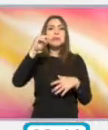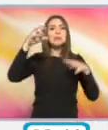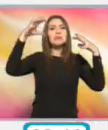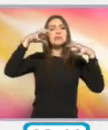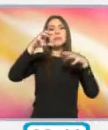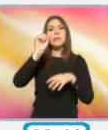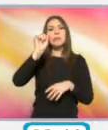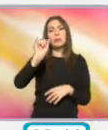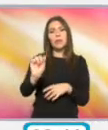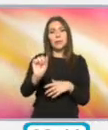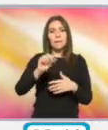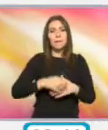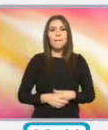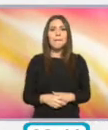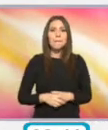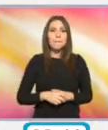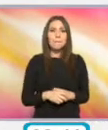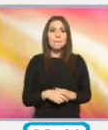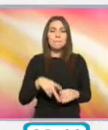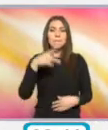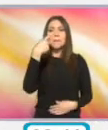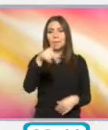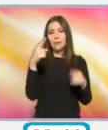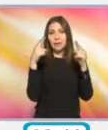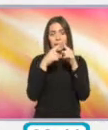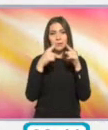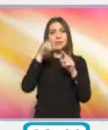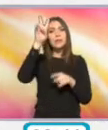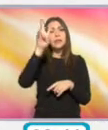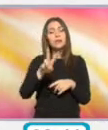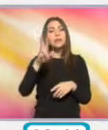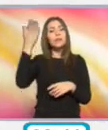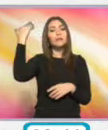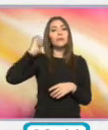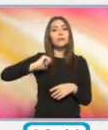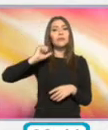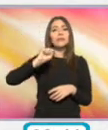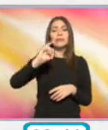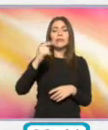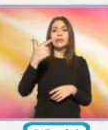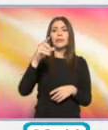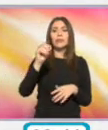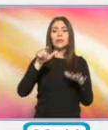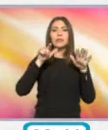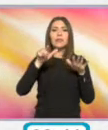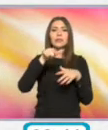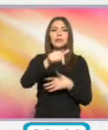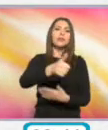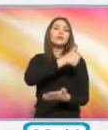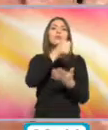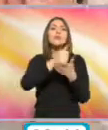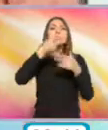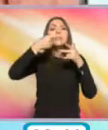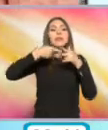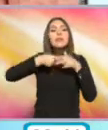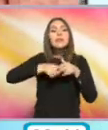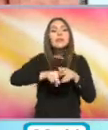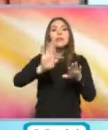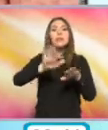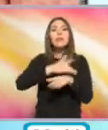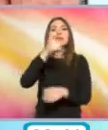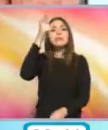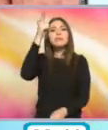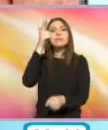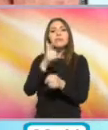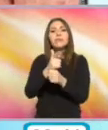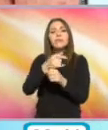bonito. Pero bueno, pues la catedral, la verdad, es desde el siglo XVII. Bueno, la ciudad nació realmente por el descubrimiento de las